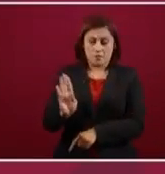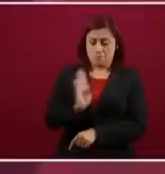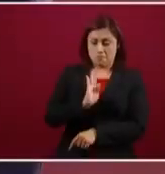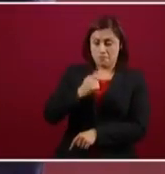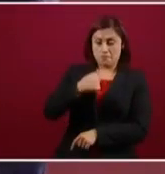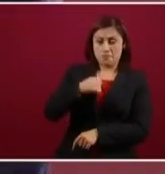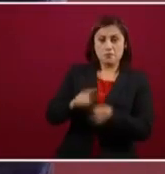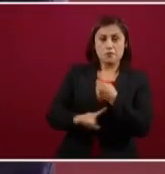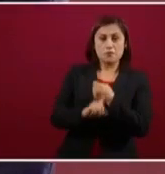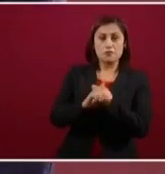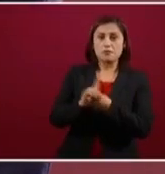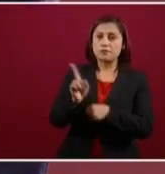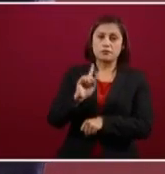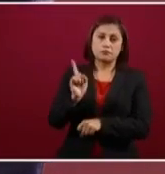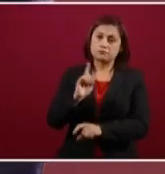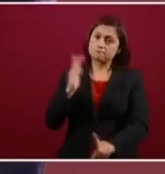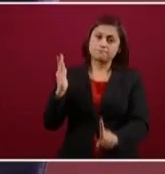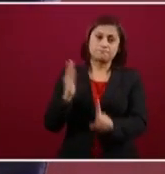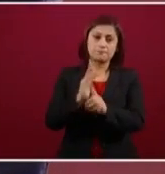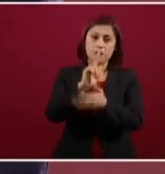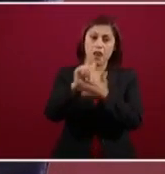ley.